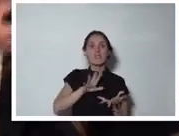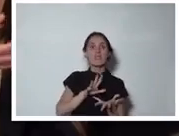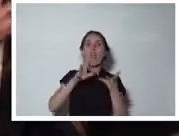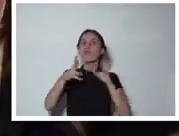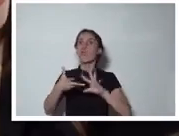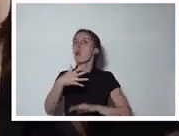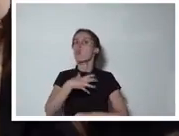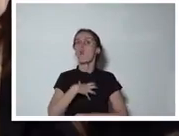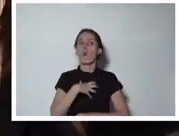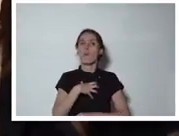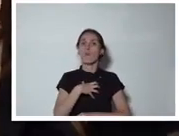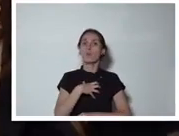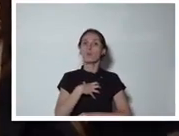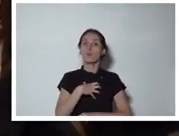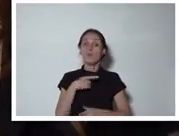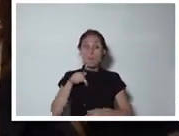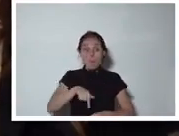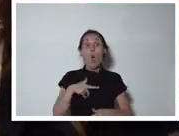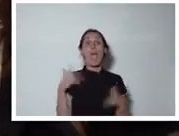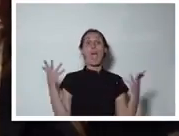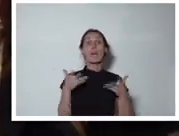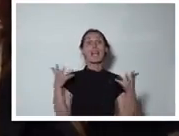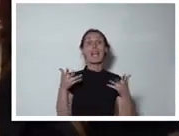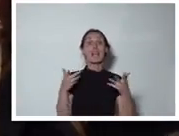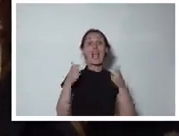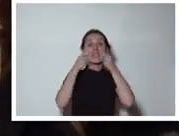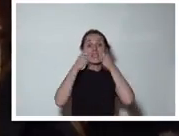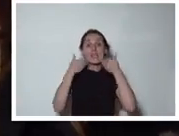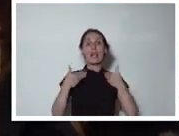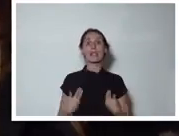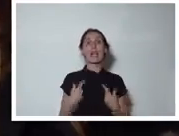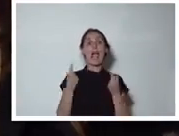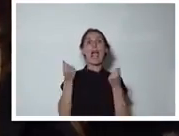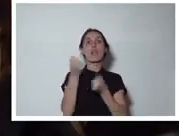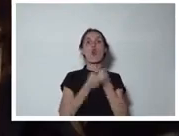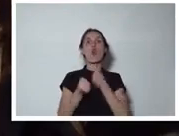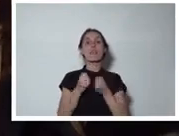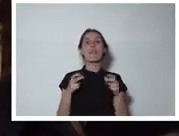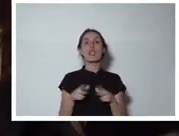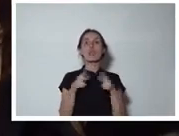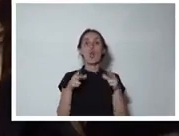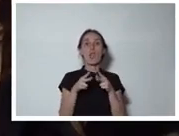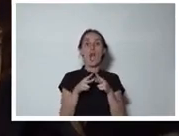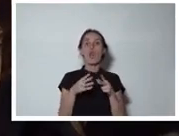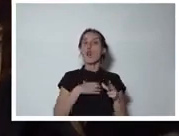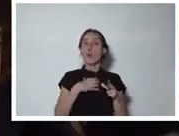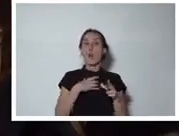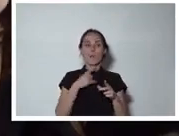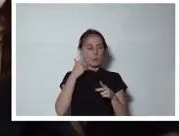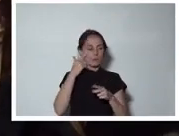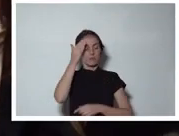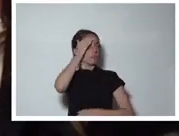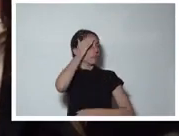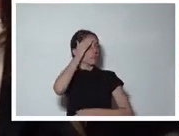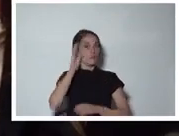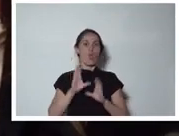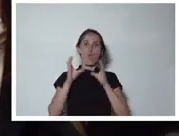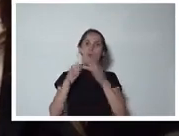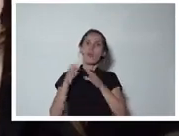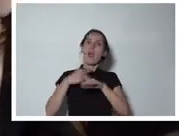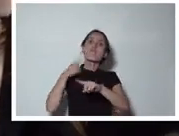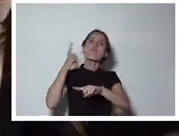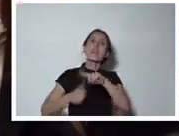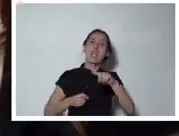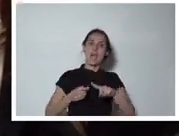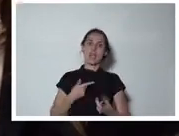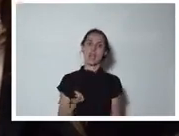recuperarnos de esta emergencia sanitaria económica y social dejando de nuevo a atrás a más de la mitad de la población no podemos recuperarnos